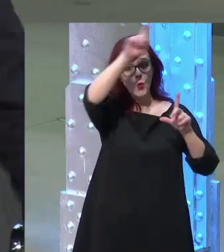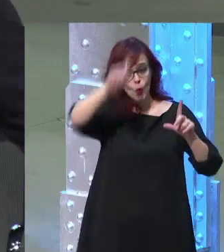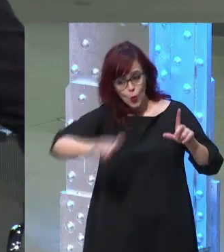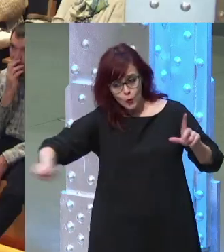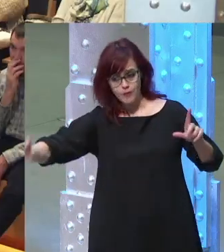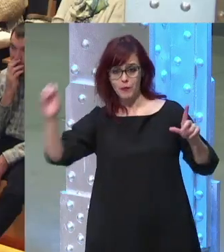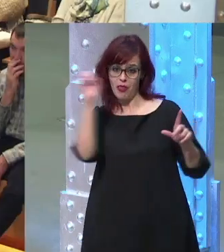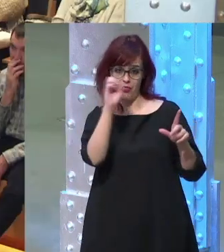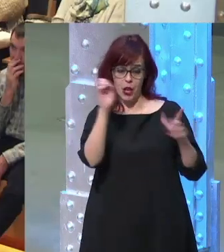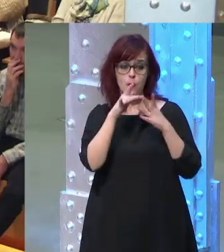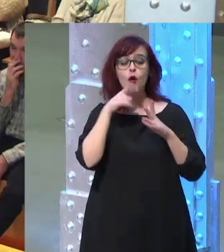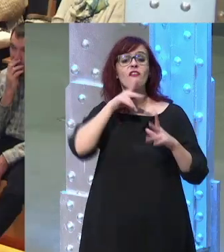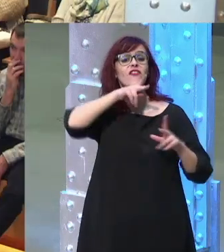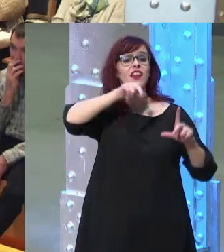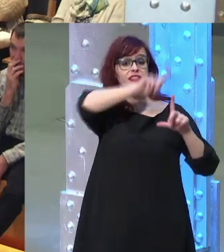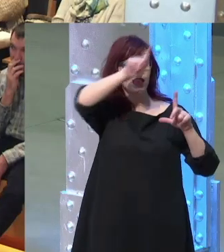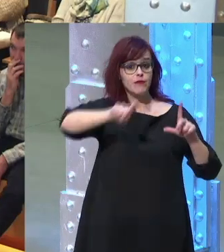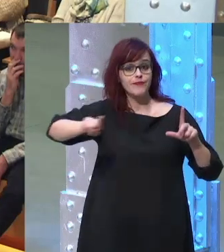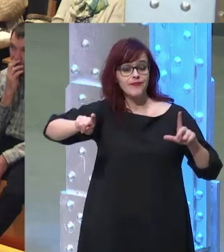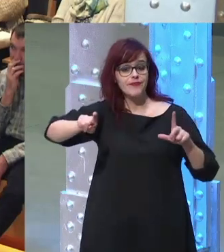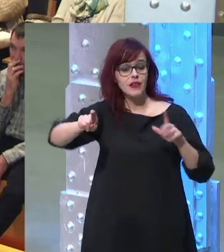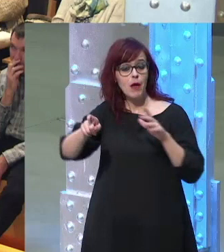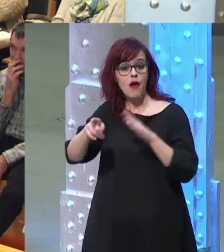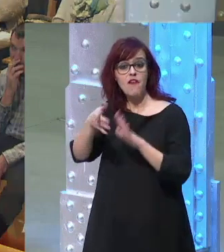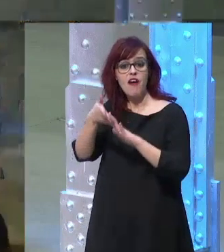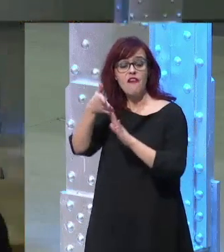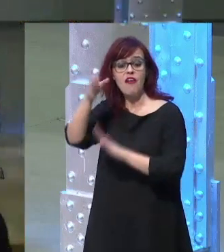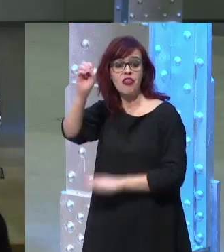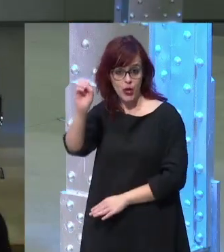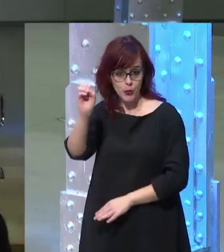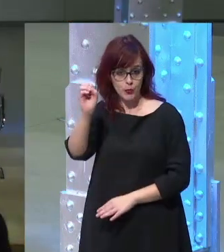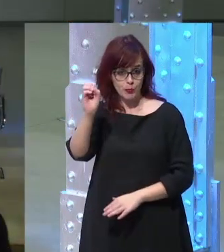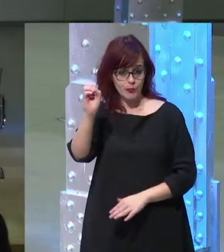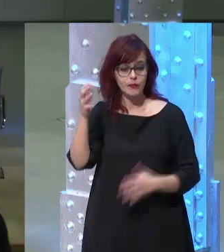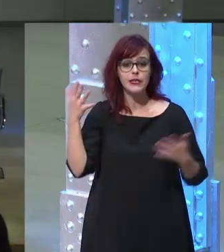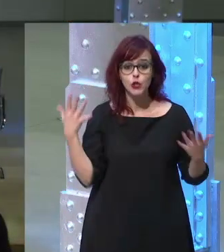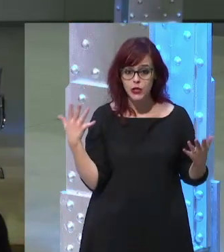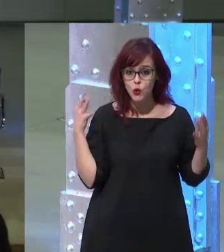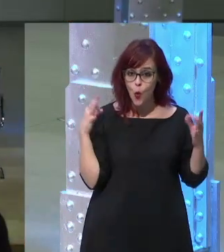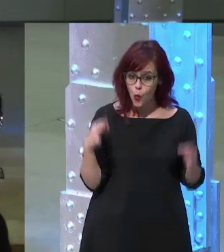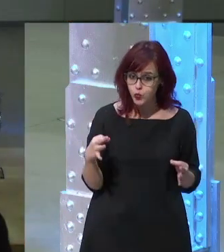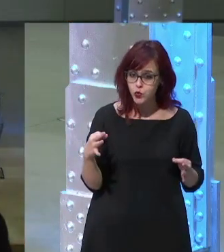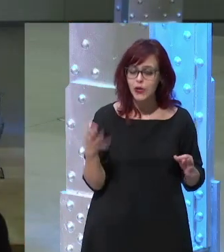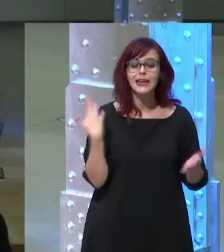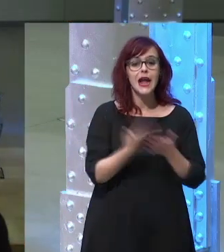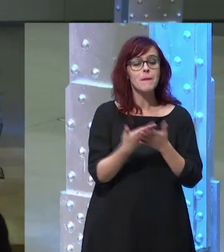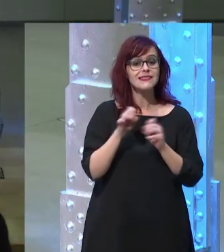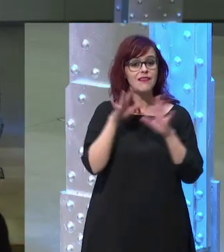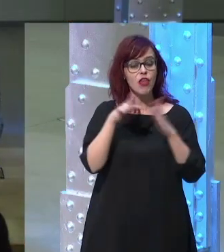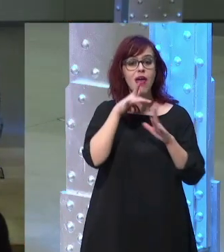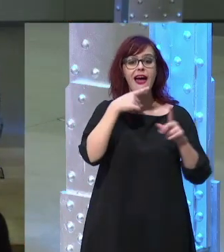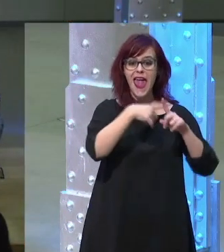lo que estamos viendo, que esa curva verde se queda ahí y se va al 0. Claro, eso es justamente la representación de